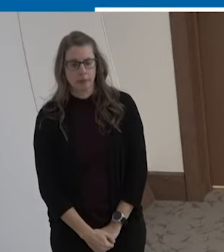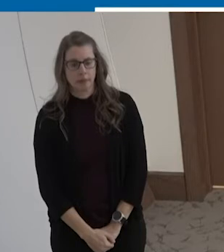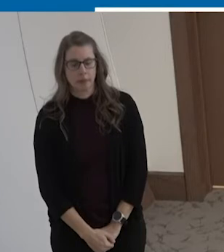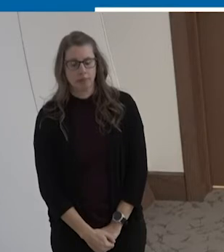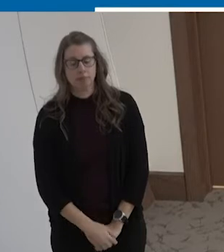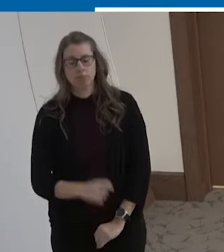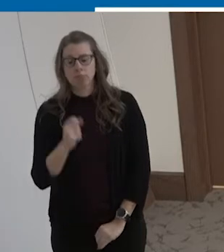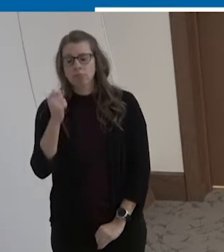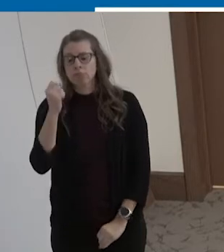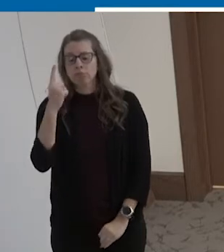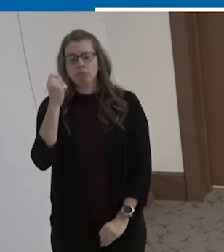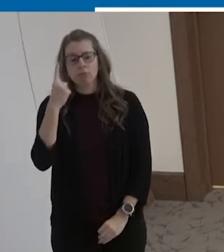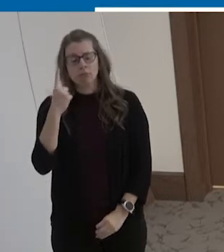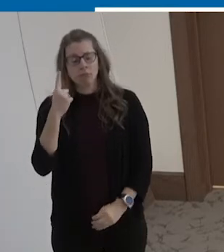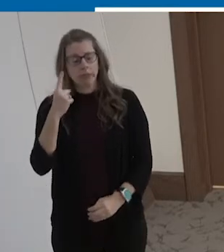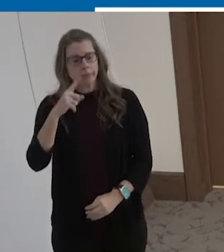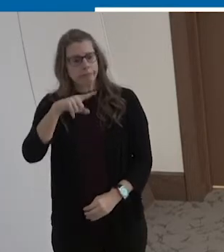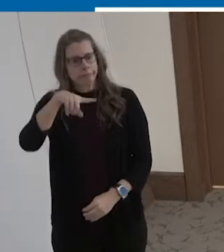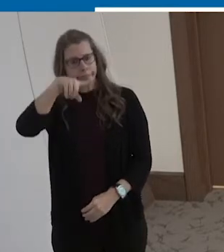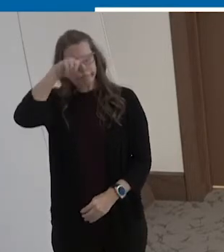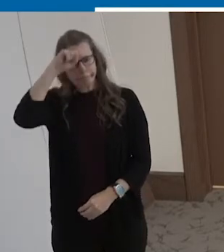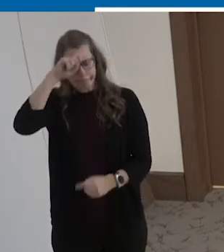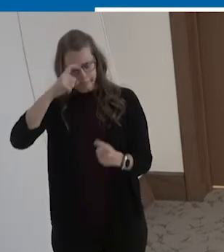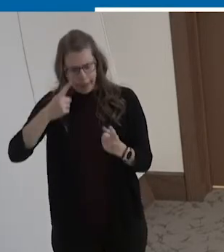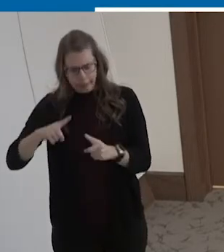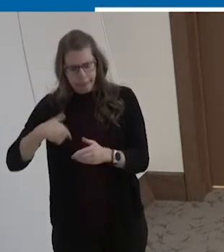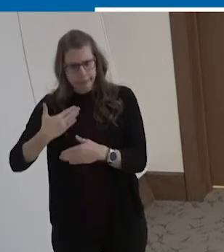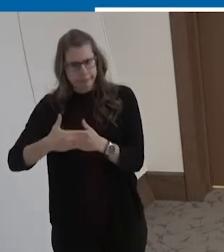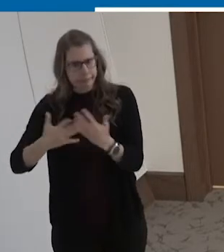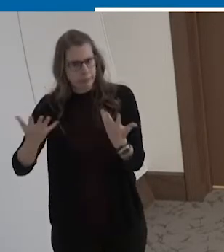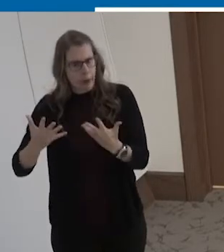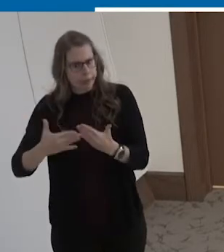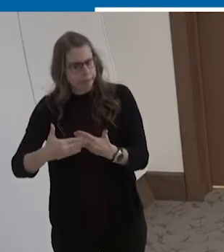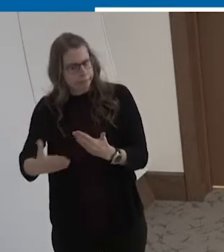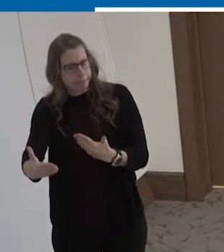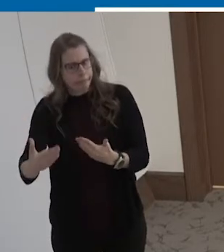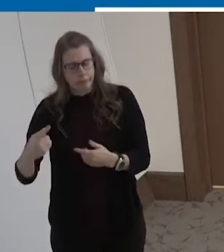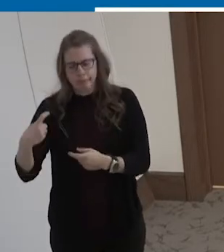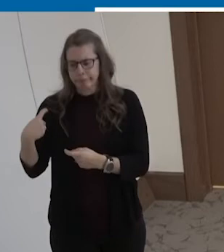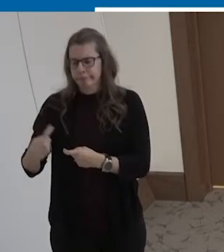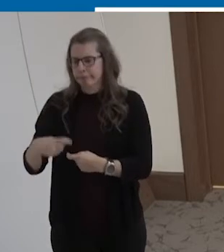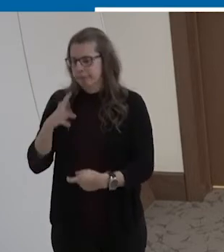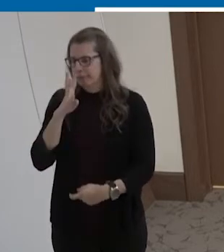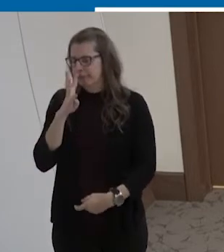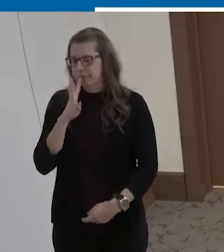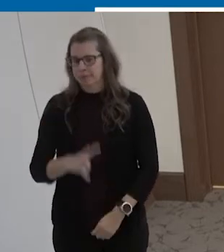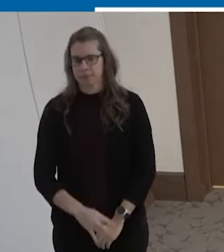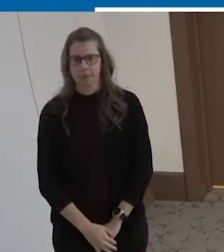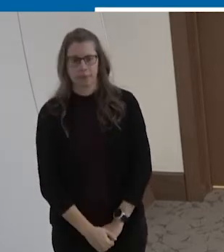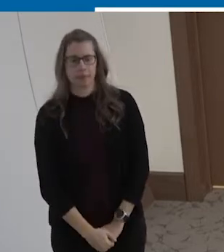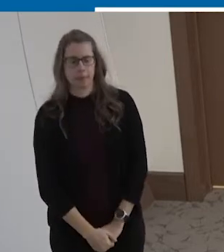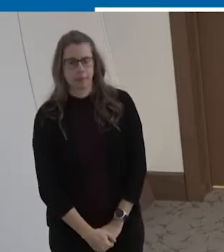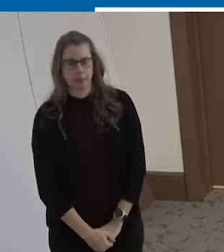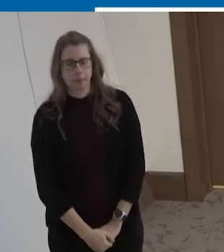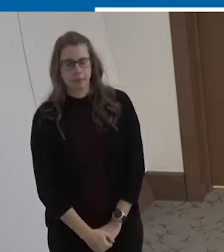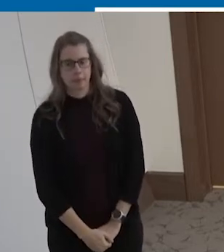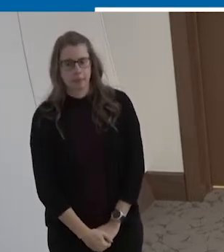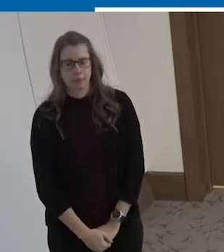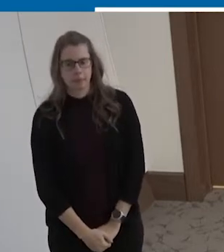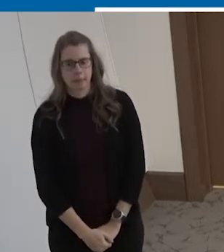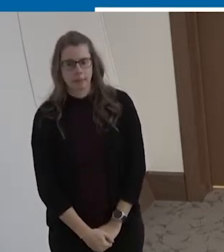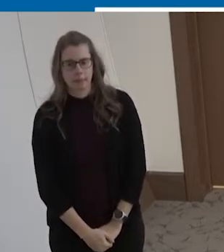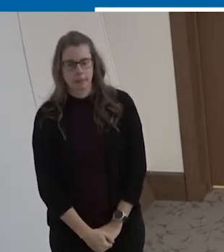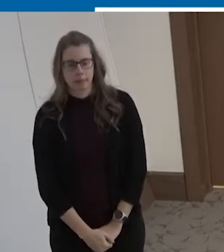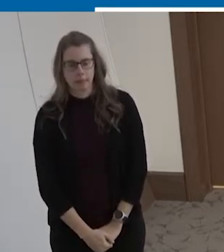So you may ask, what else happens? Tú preguntarás, ¿qué más va a suceder o qué más